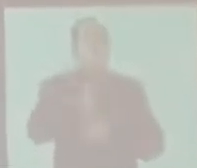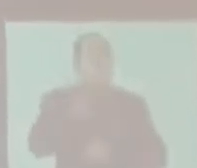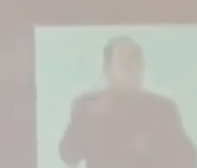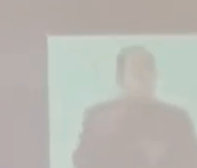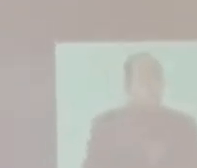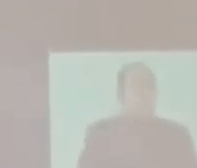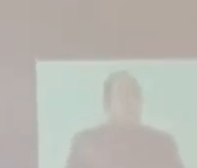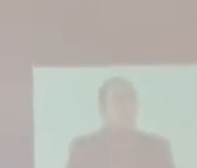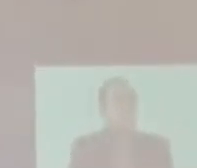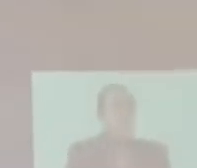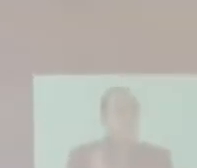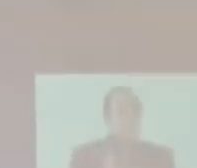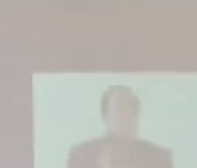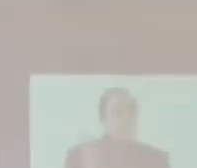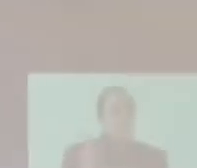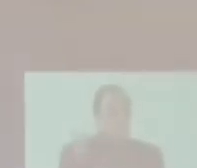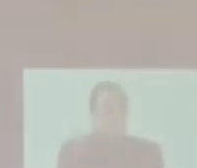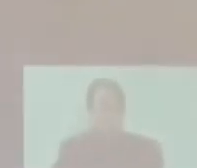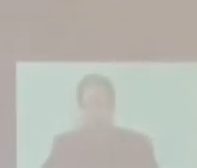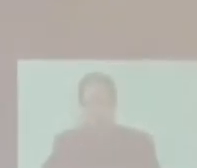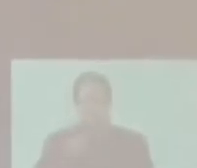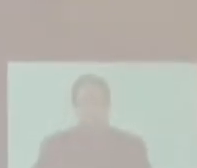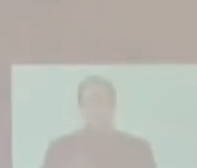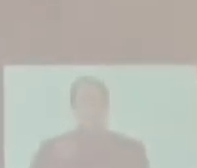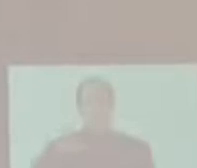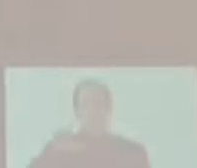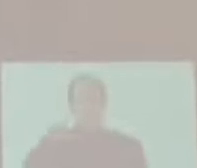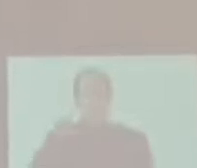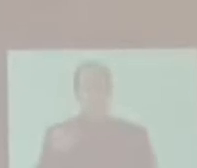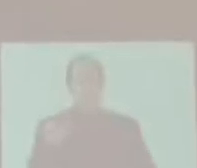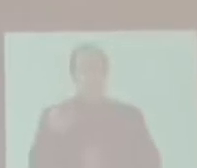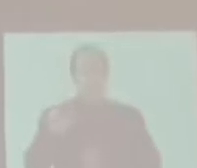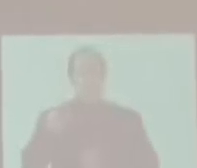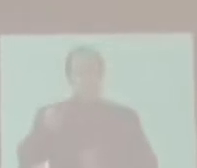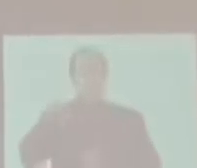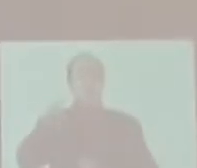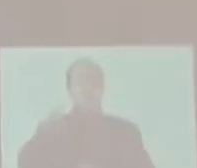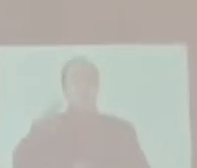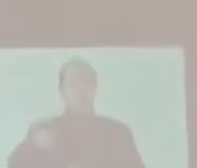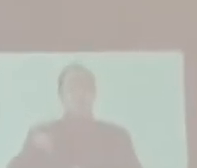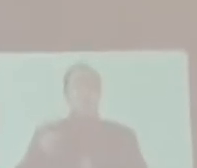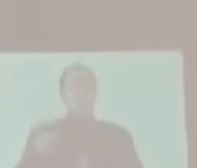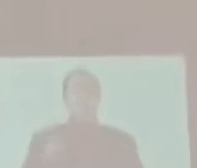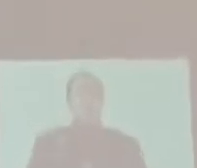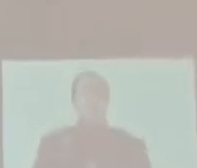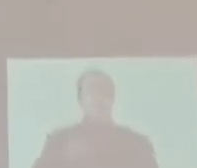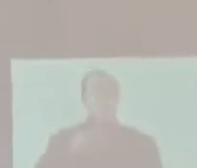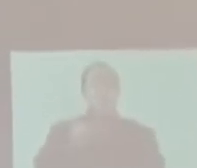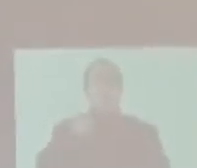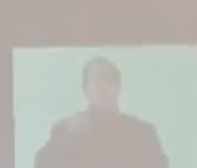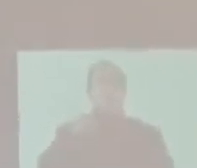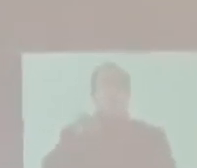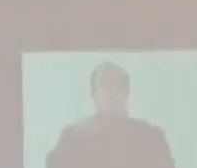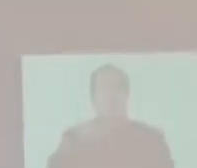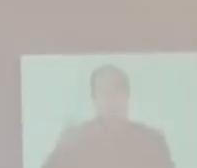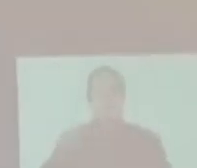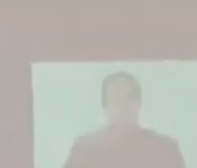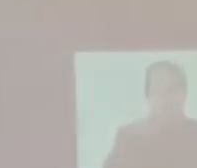ciudad como Villahermosa, Celaya, Mazatlán o Hermosillo, Sonora. De ese tamaño es la inversión que estamos haciendo en el metro.